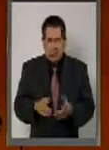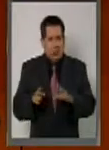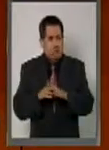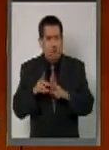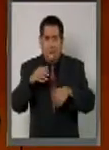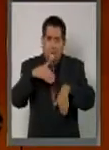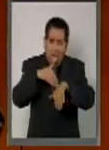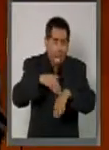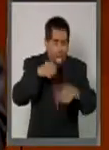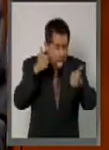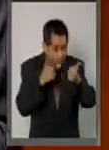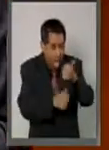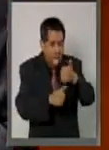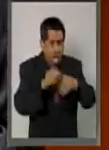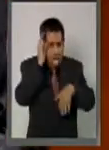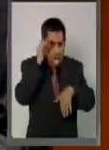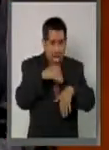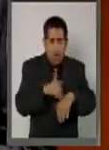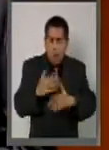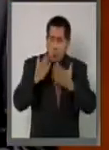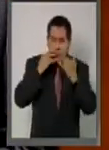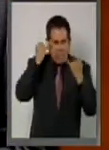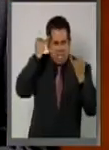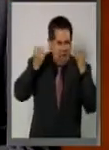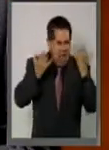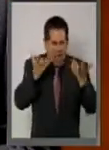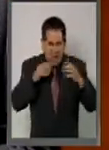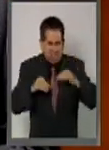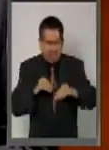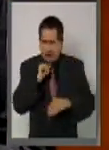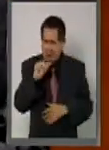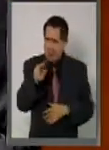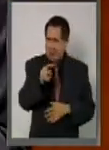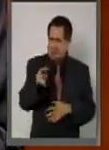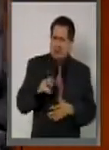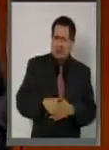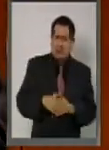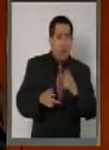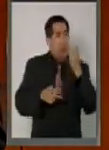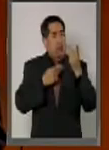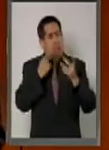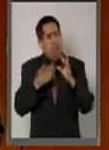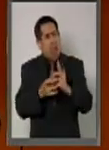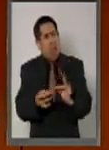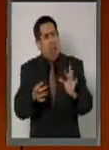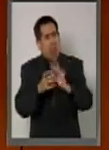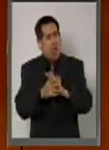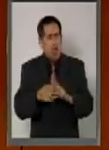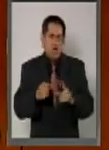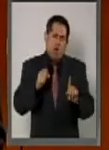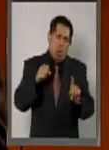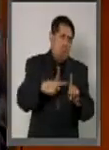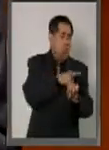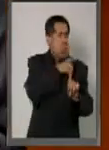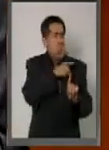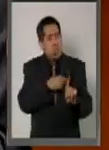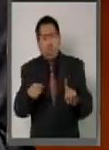entreguismo, falta de ideas, ¿verdad?, rollos, retórica y